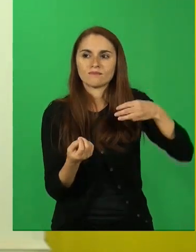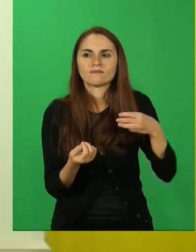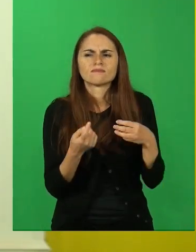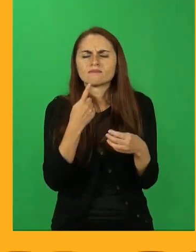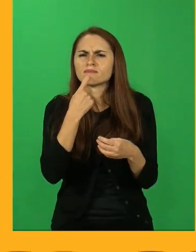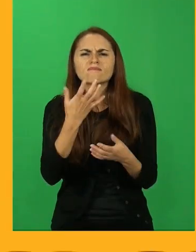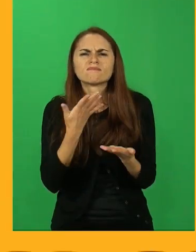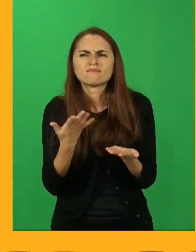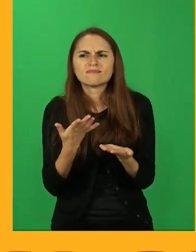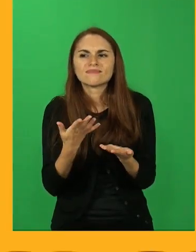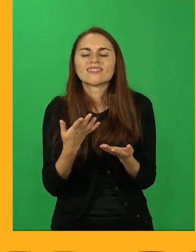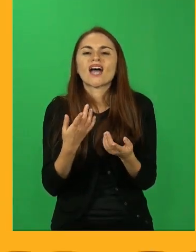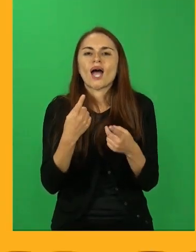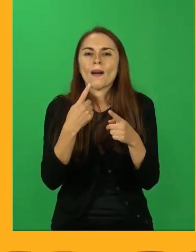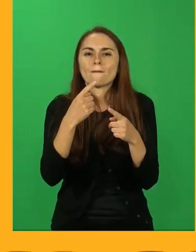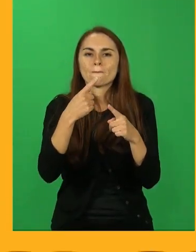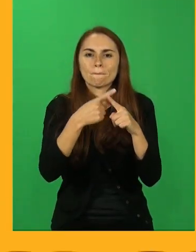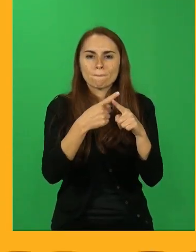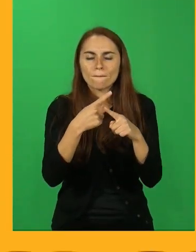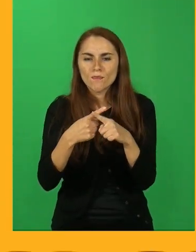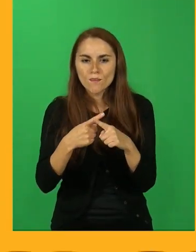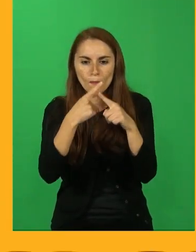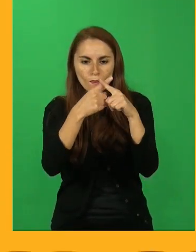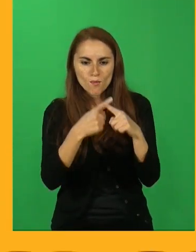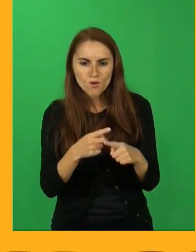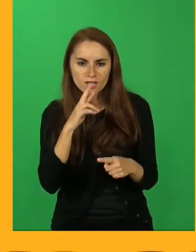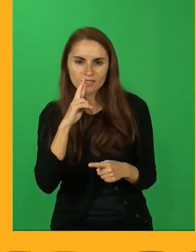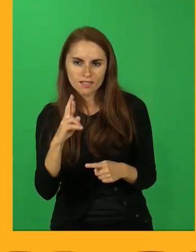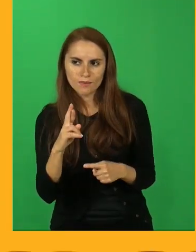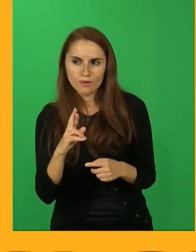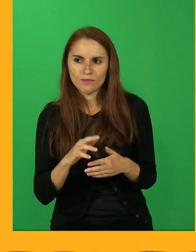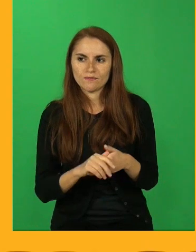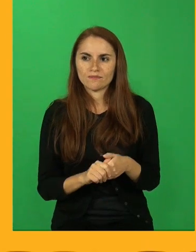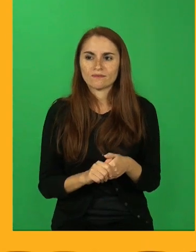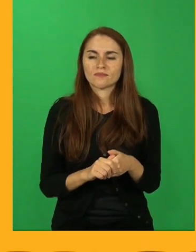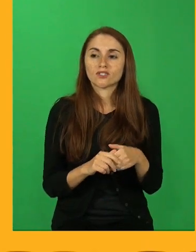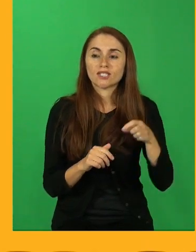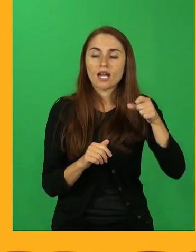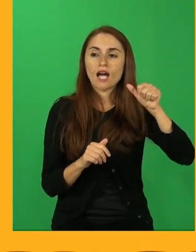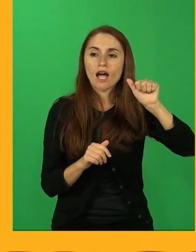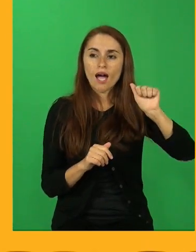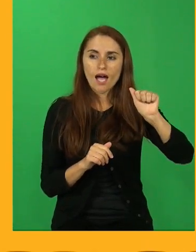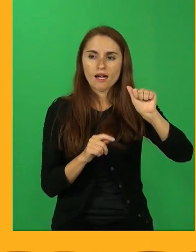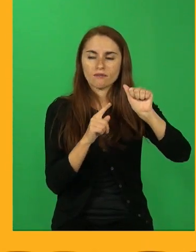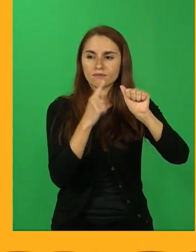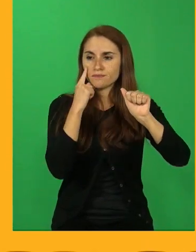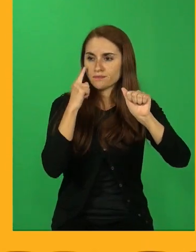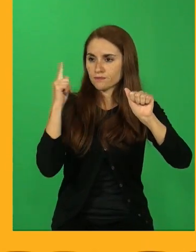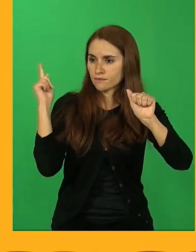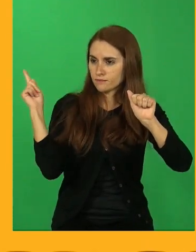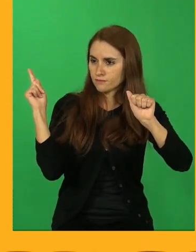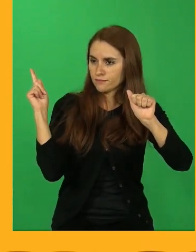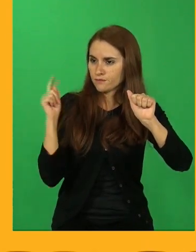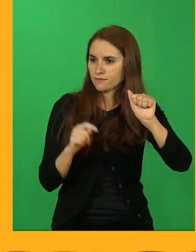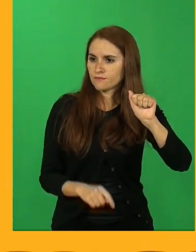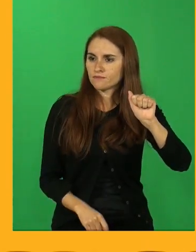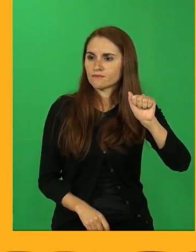ahí? Múltiplos, muy bien. Veamos la letra A. Tenemos, ¿no es cierto?, los múltiplos de